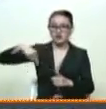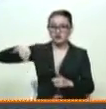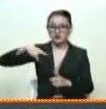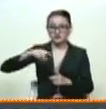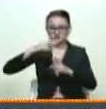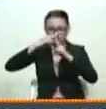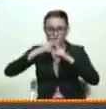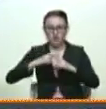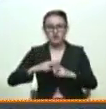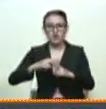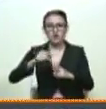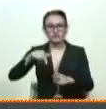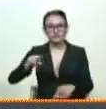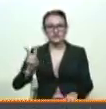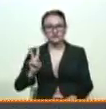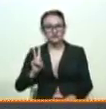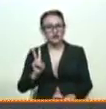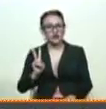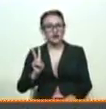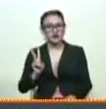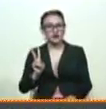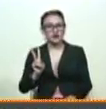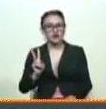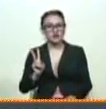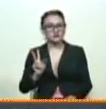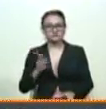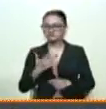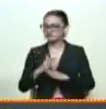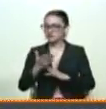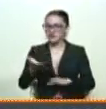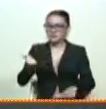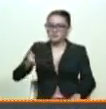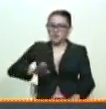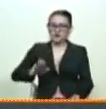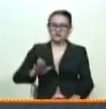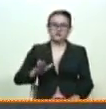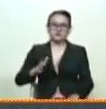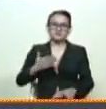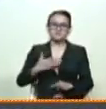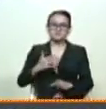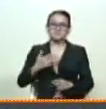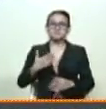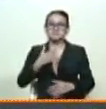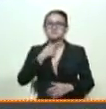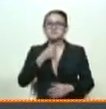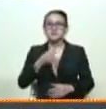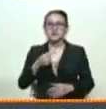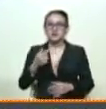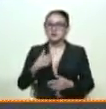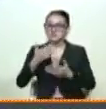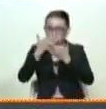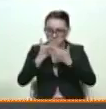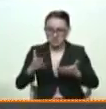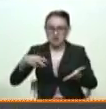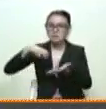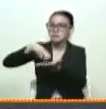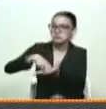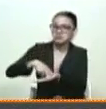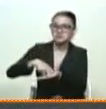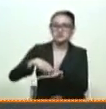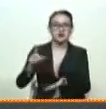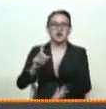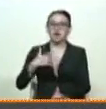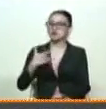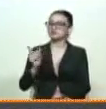honor, antes muerte mil veces nos llegue que rendirnos al torpe